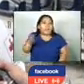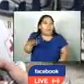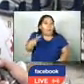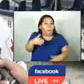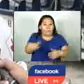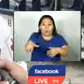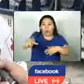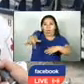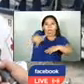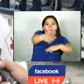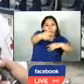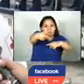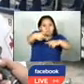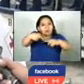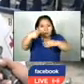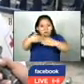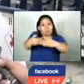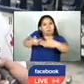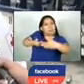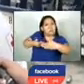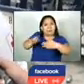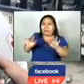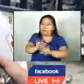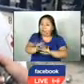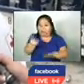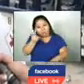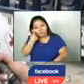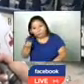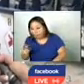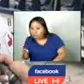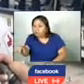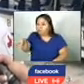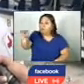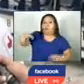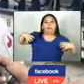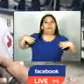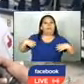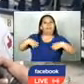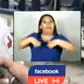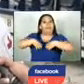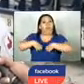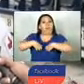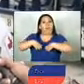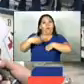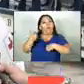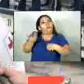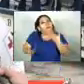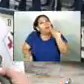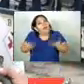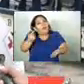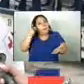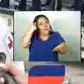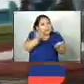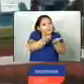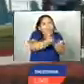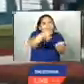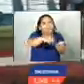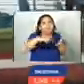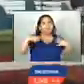lago, sin novedades, ¿verdad? Solo hemos encontrado un par de chalecos que al parecer andaban en la lancha de la que había